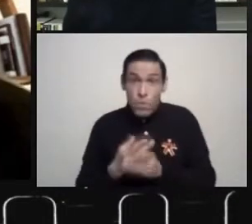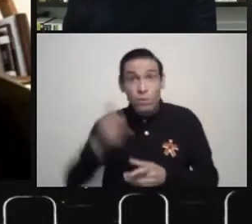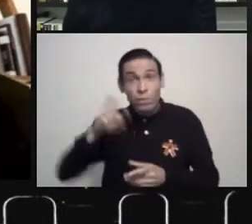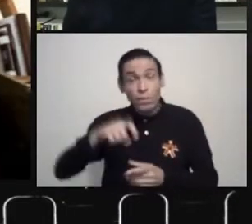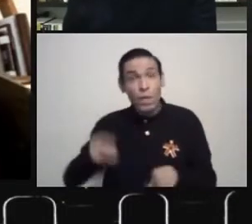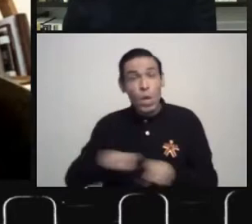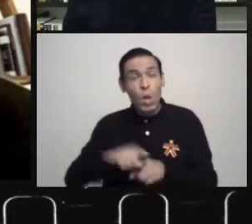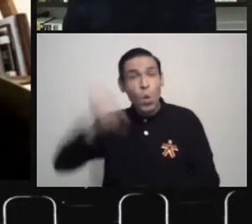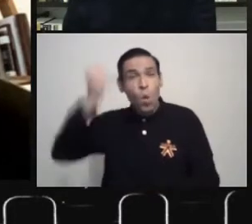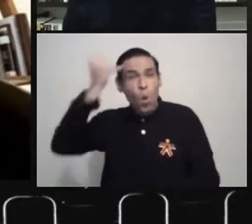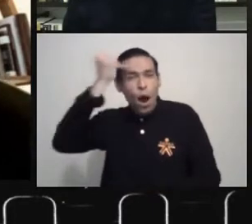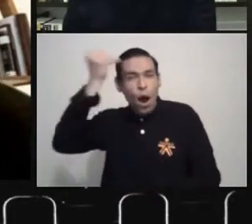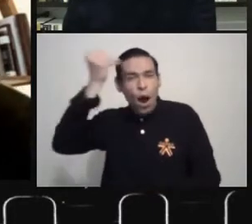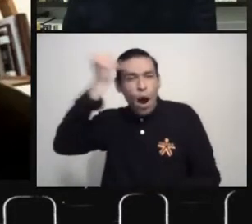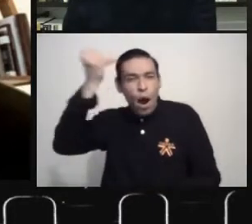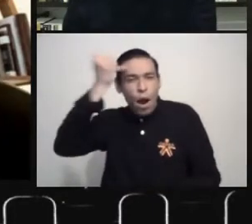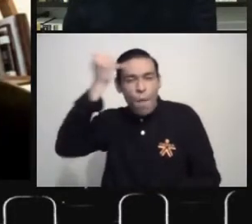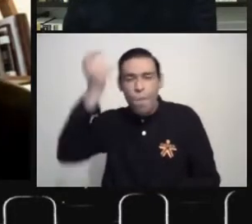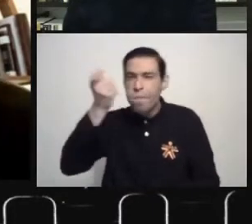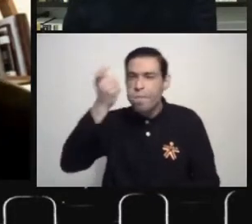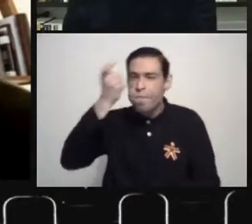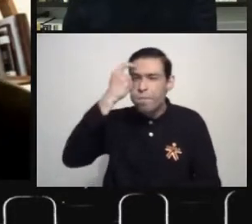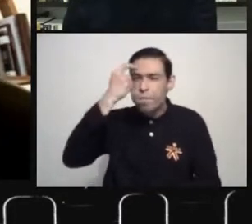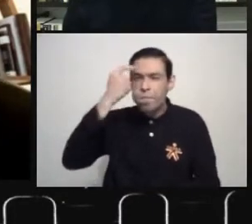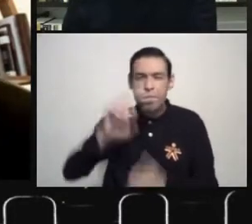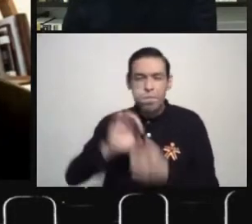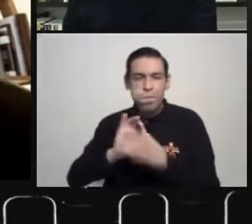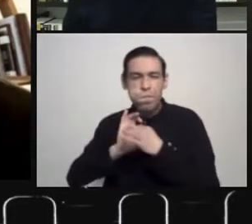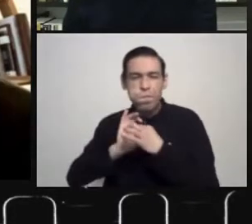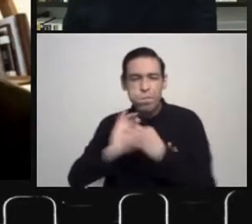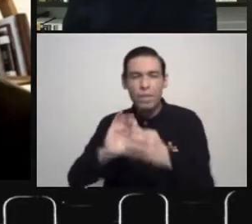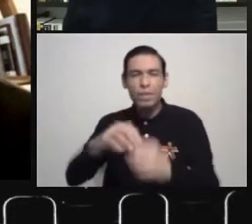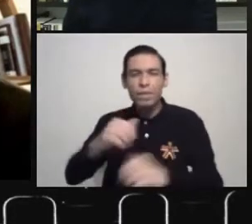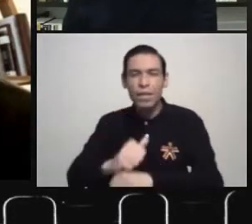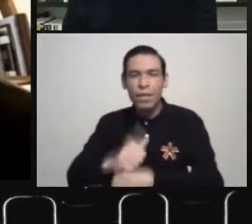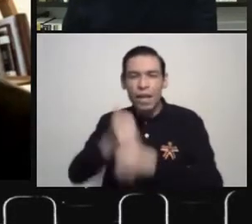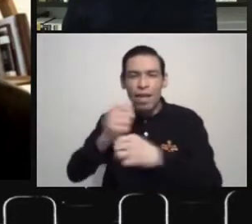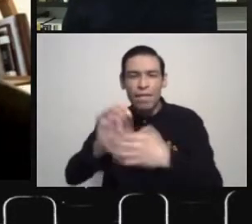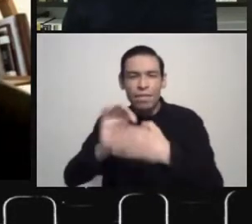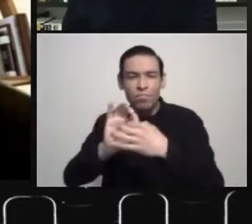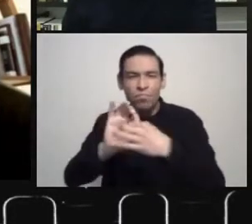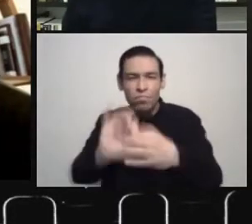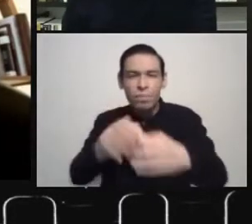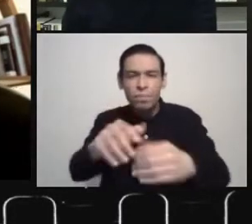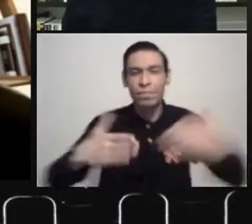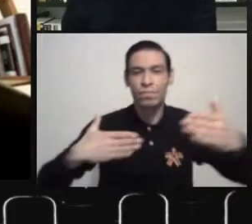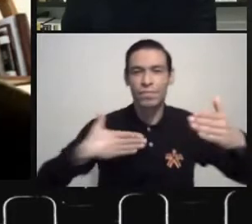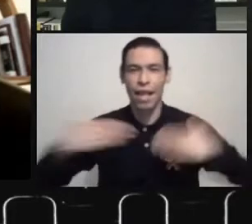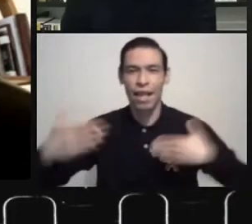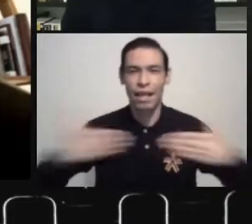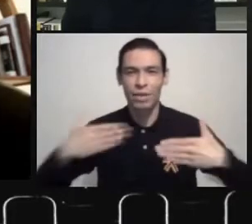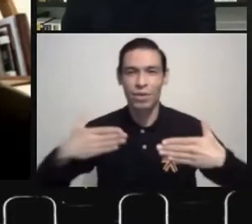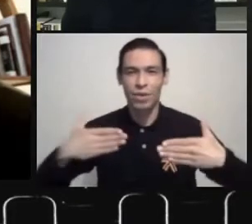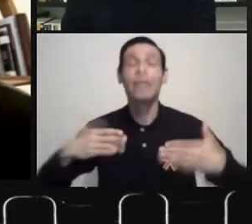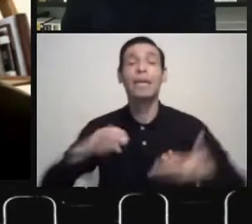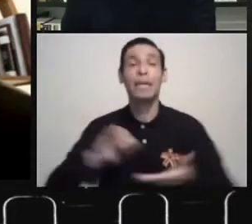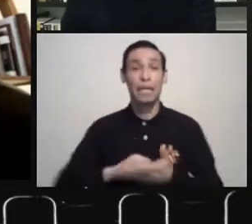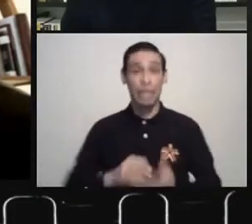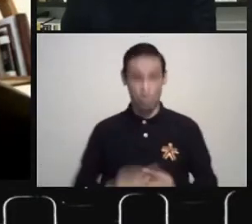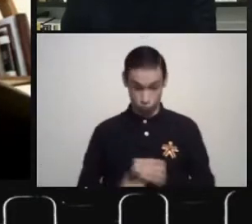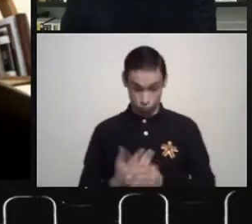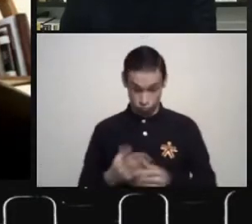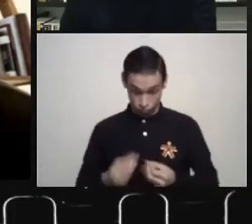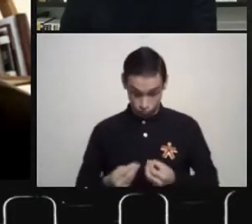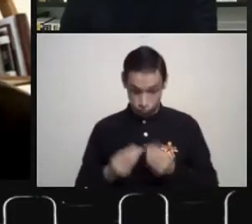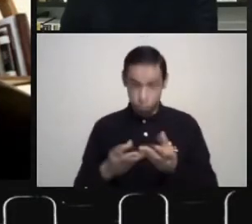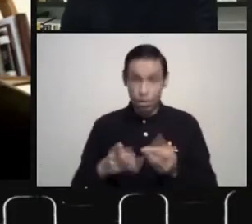para que haya esa dinámica en que lo que le pone el productor en las manos al director le sirva, ¿no? Porque de